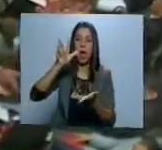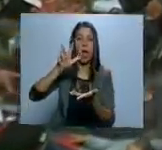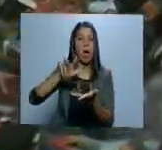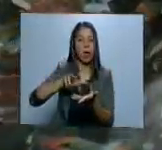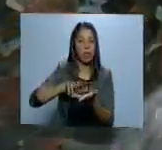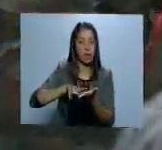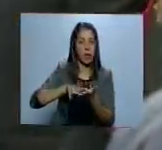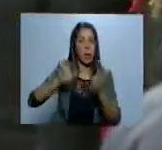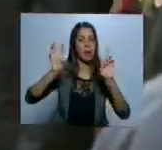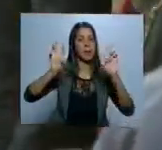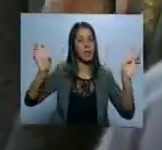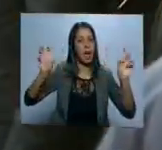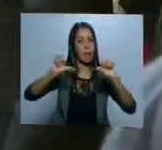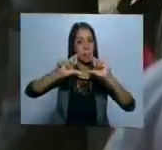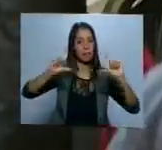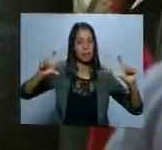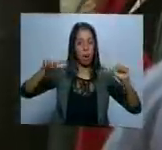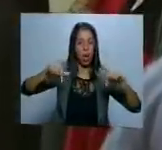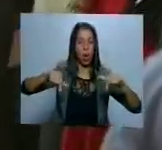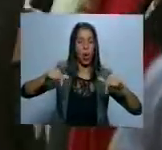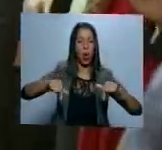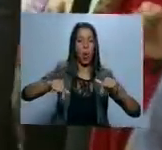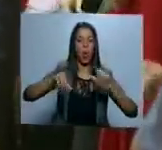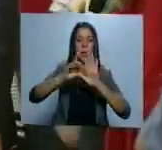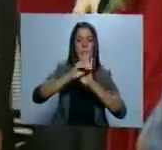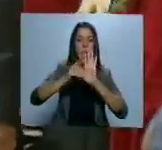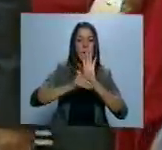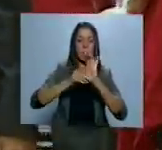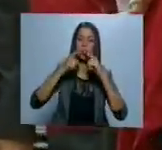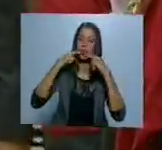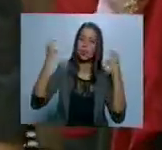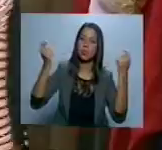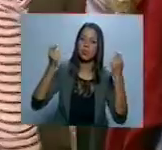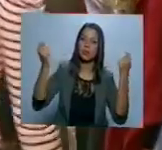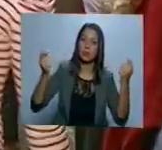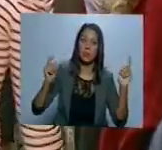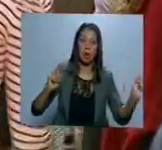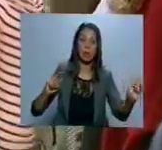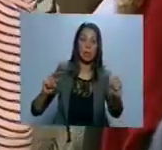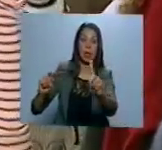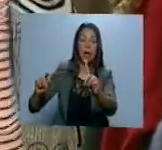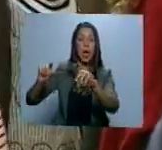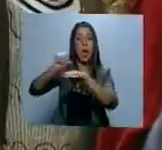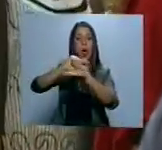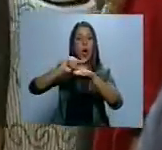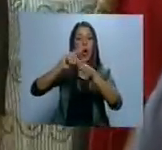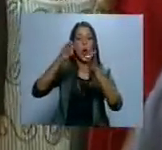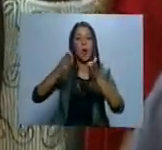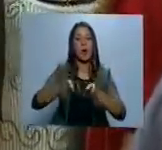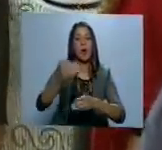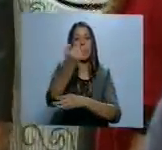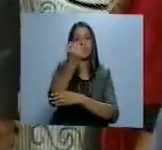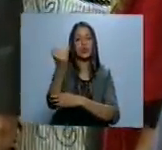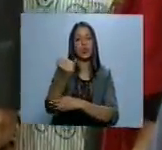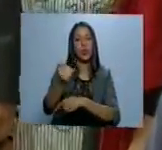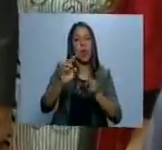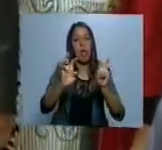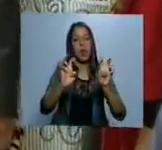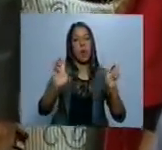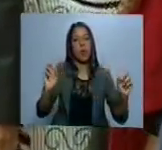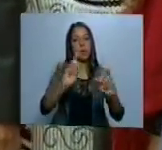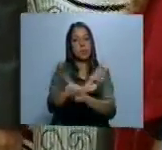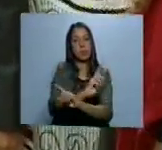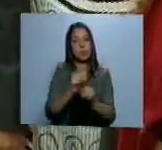día del decreto constitucional, mediante el cual se juramenta al gobernador electo por el estado Zulia, Omar